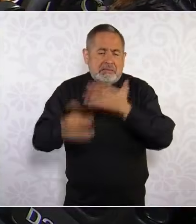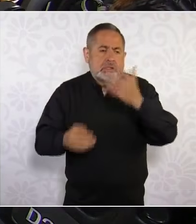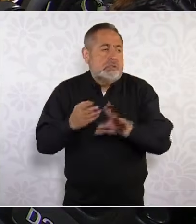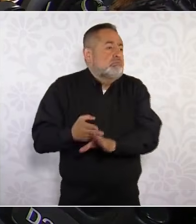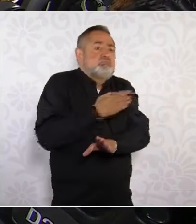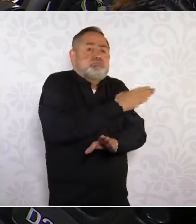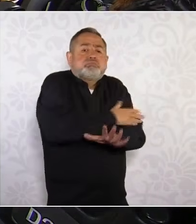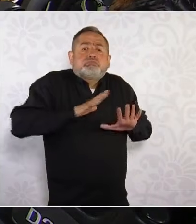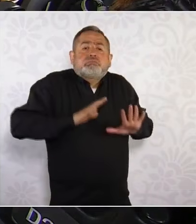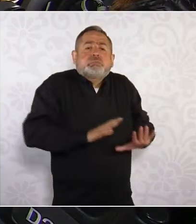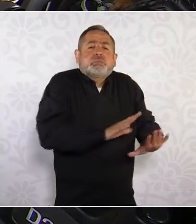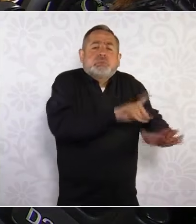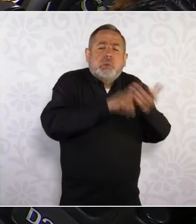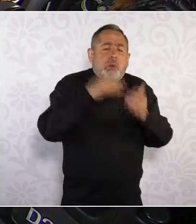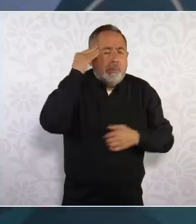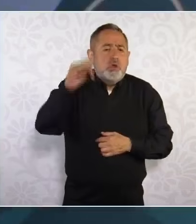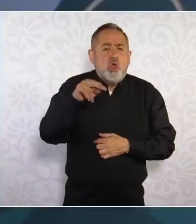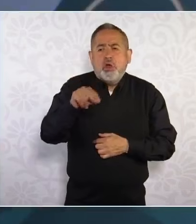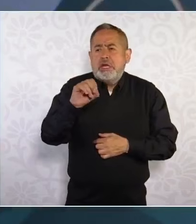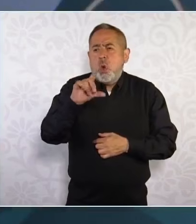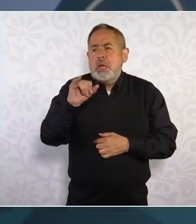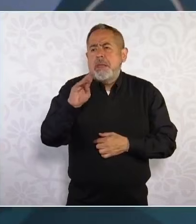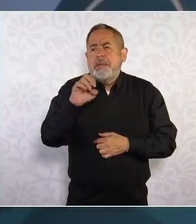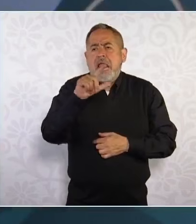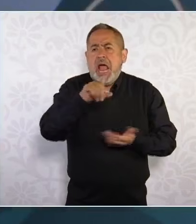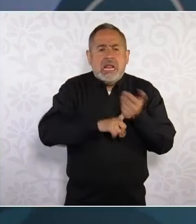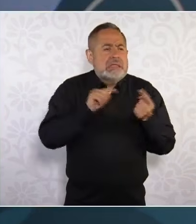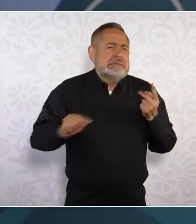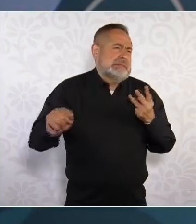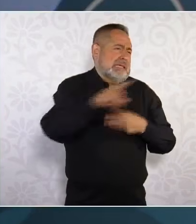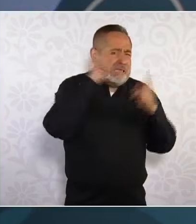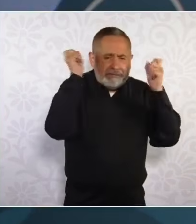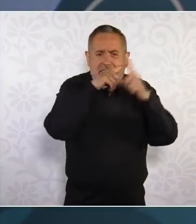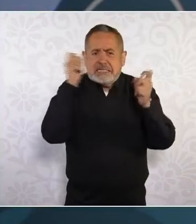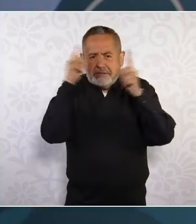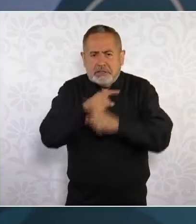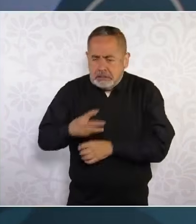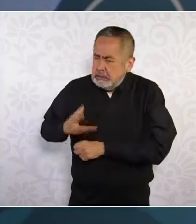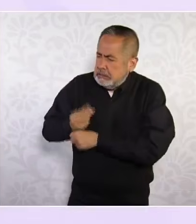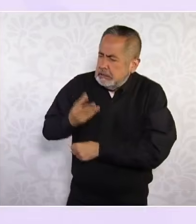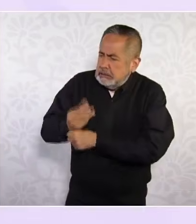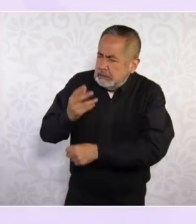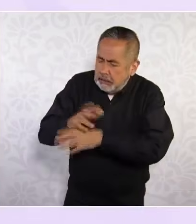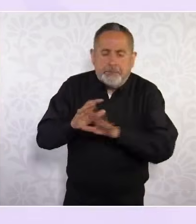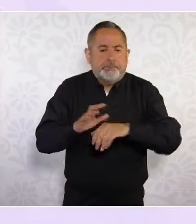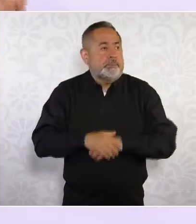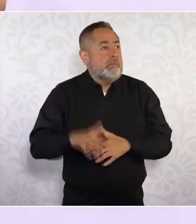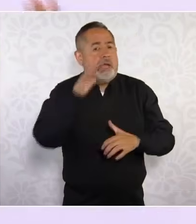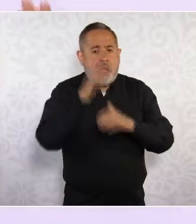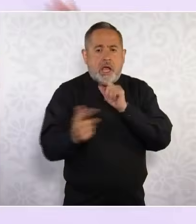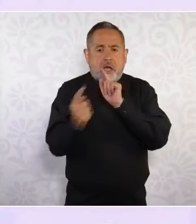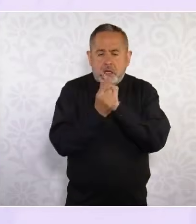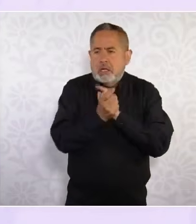que generó estas condiciones pues tan difíciles para mucha gente. Entonces, cuando voy saliendo, algunos diputados me decían